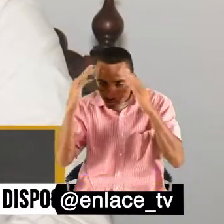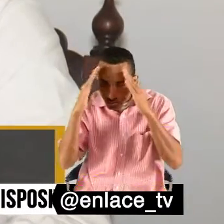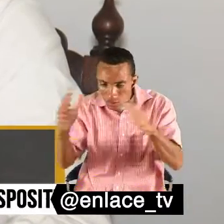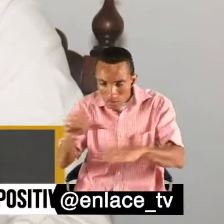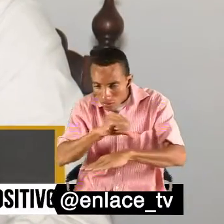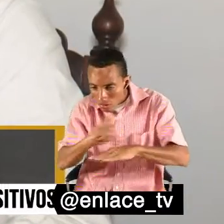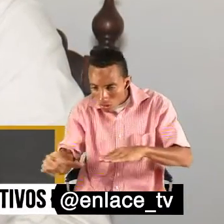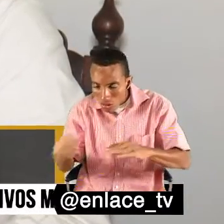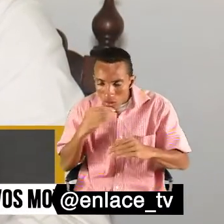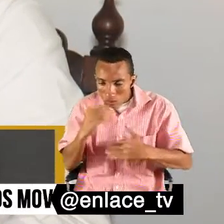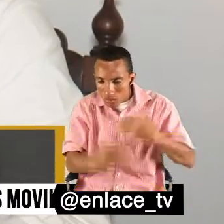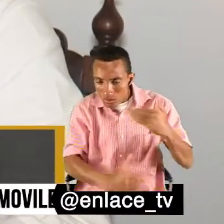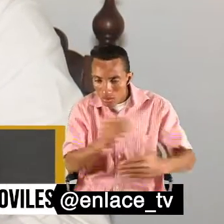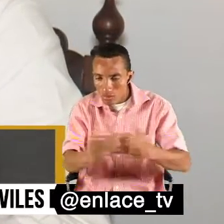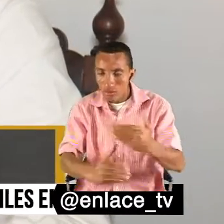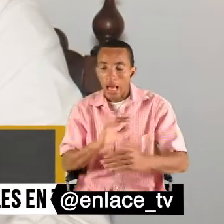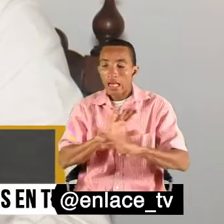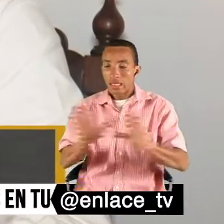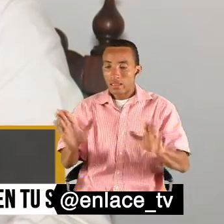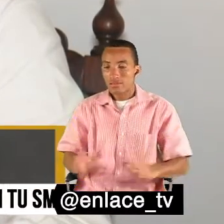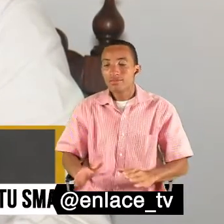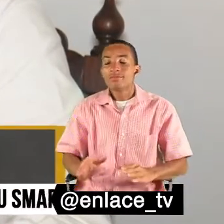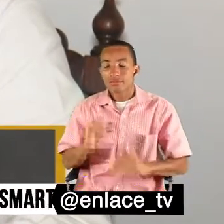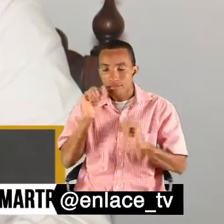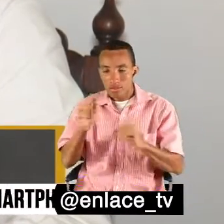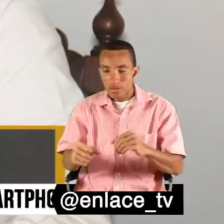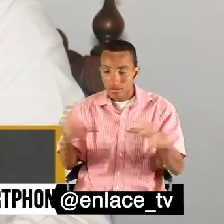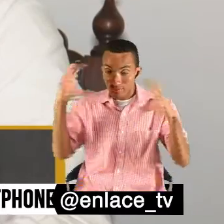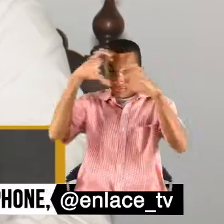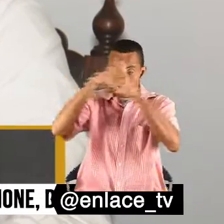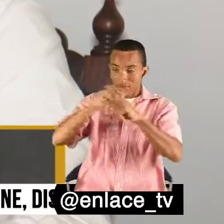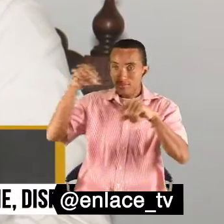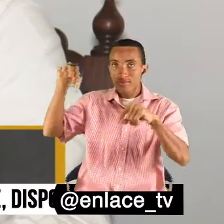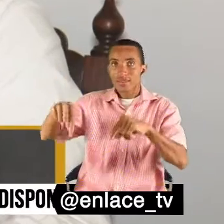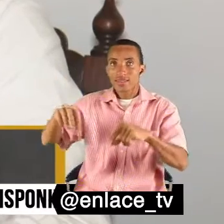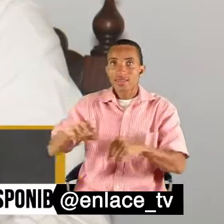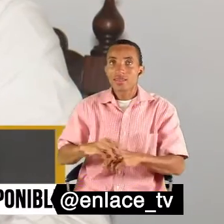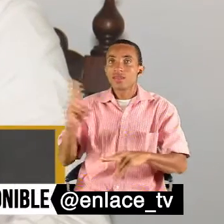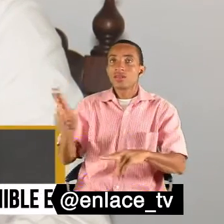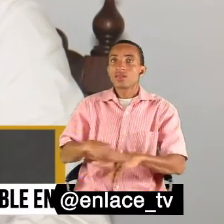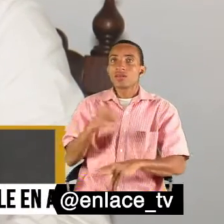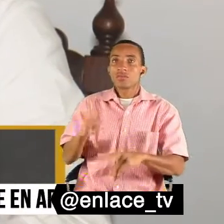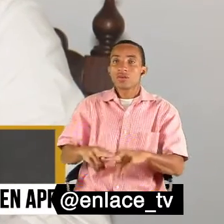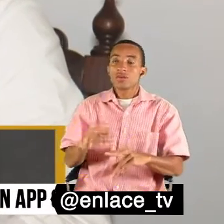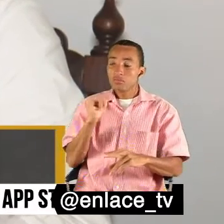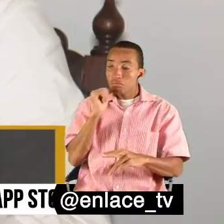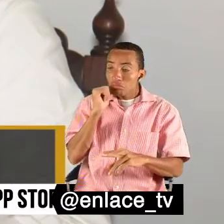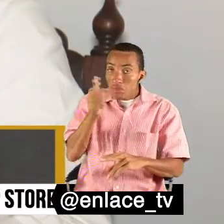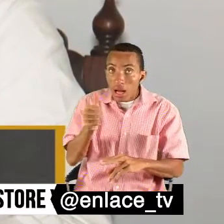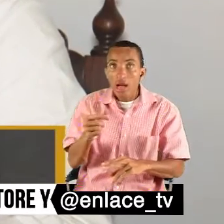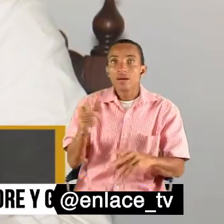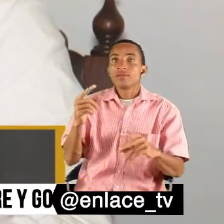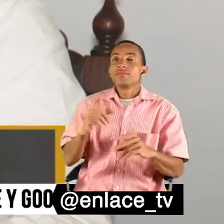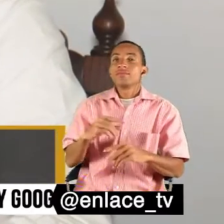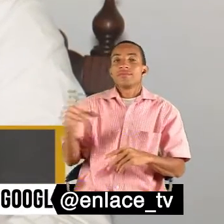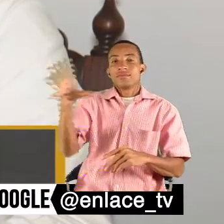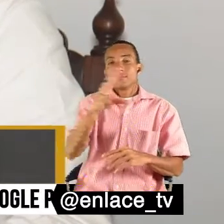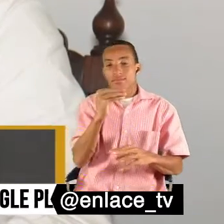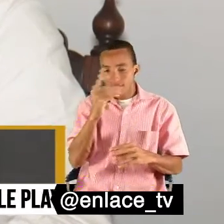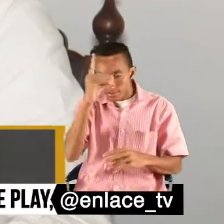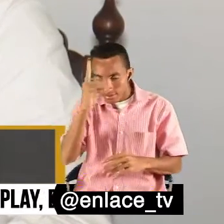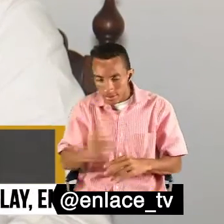empieza el proceso y Carlos puede continuar, pasar esa noche aquí estable dentro de lo normal y al otro día pues decidimos con la ayuda